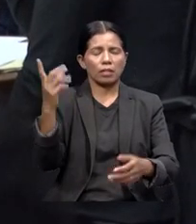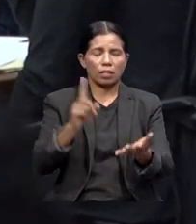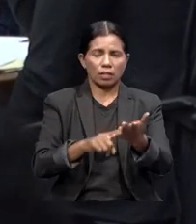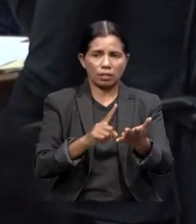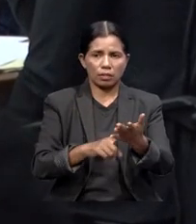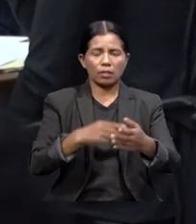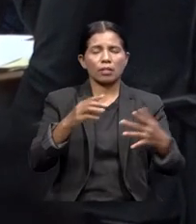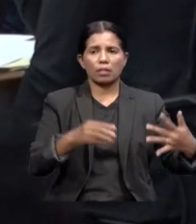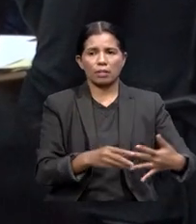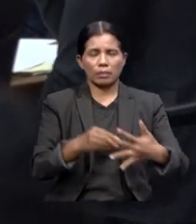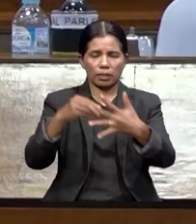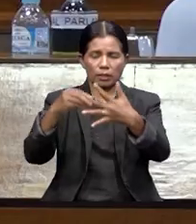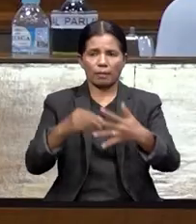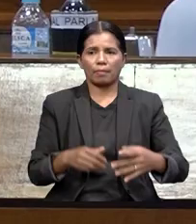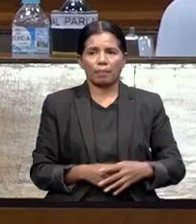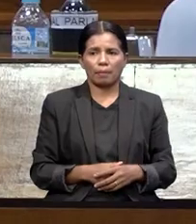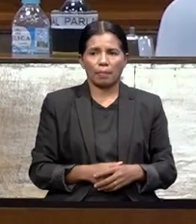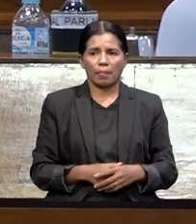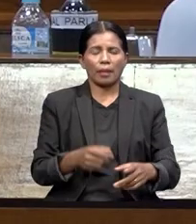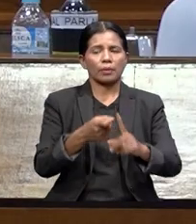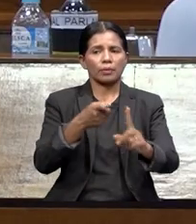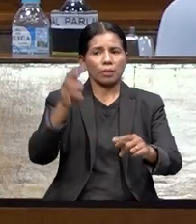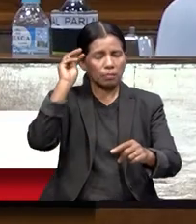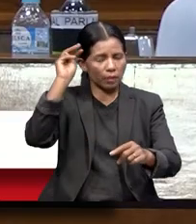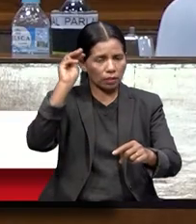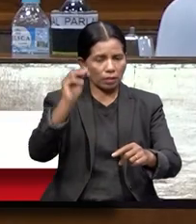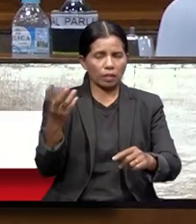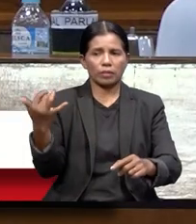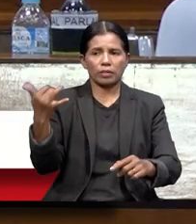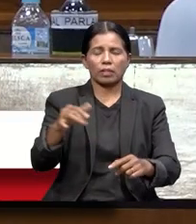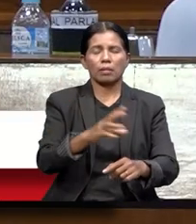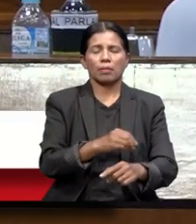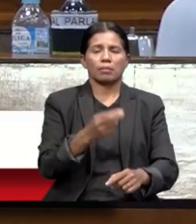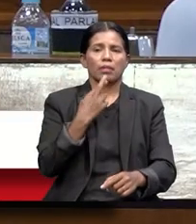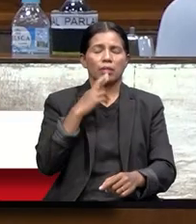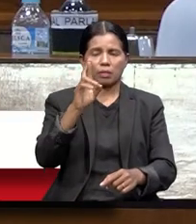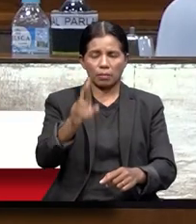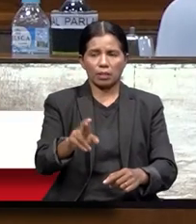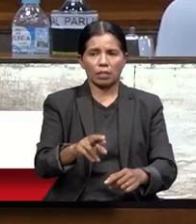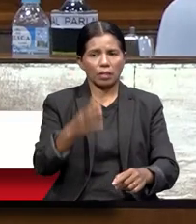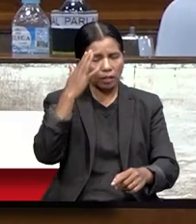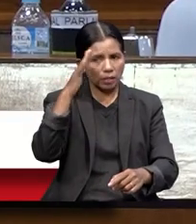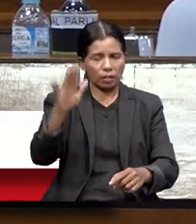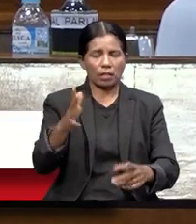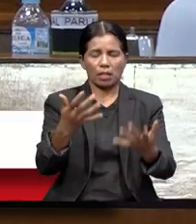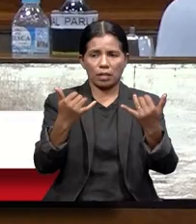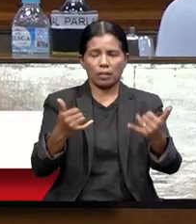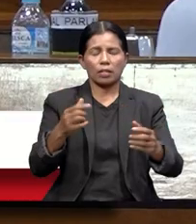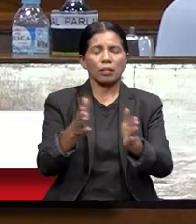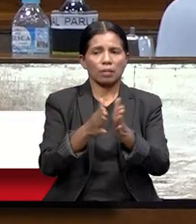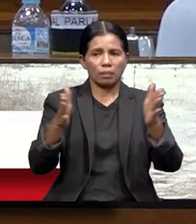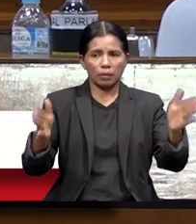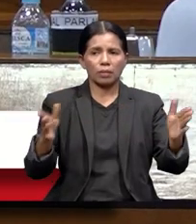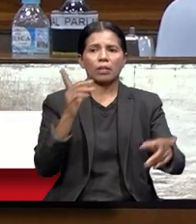fase especialidade. Kursi Ministério Cira mak se responde e latene agora ia generalidade